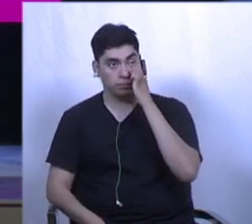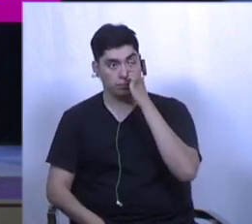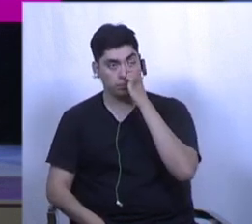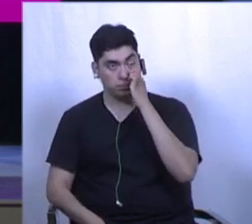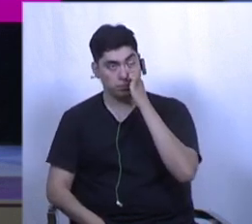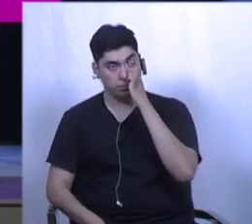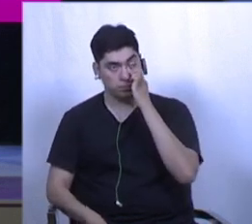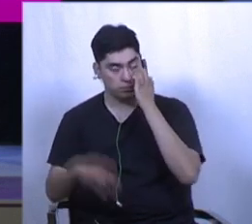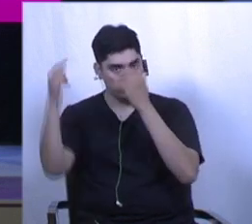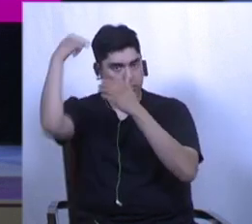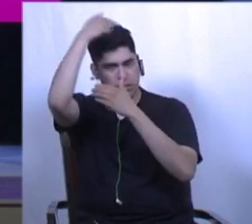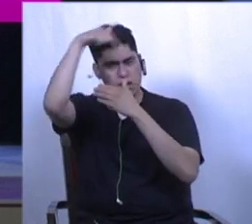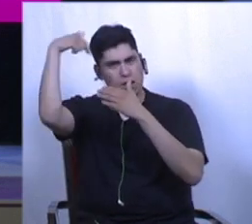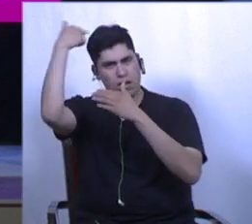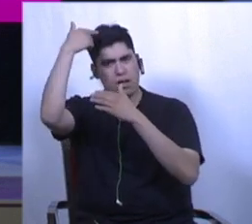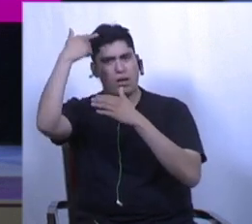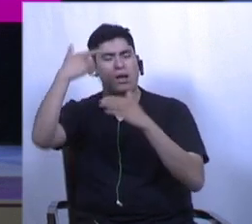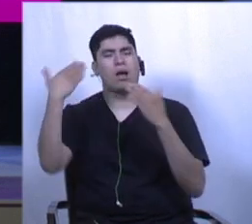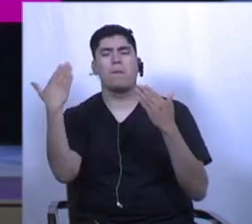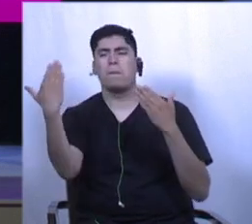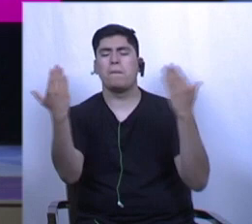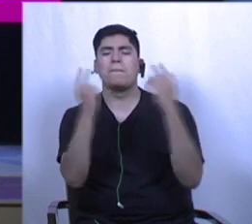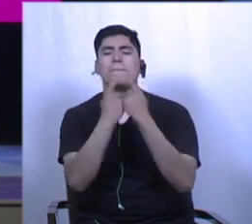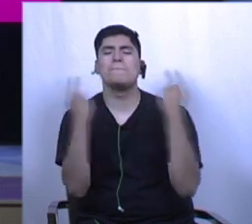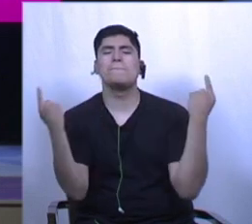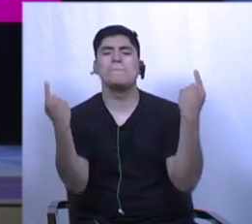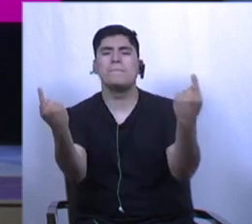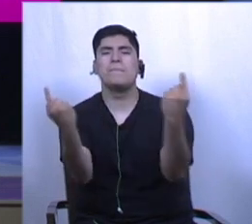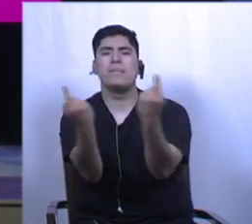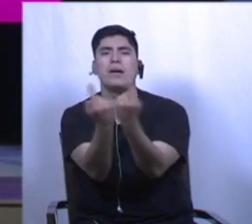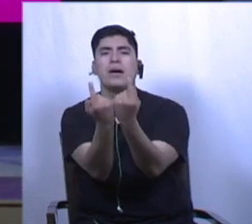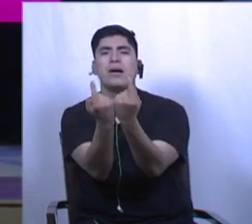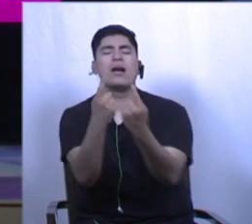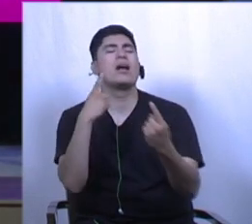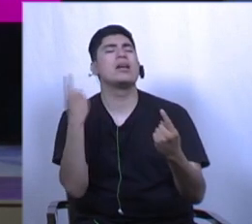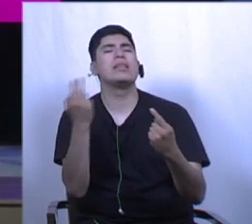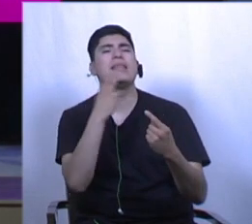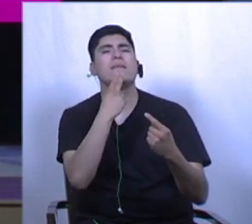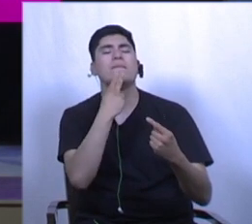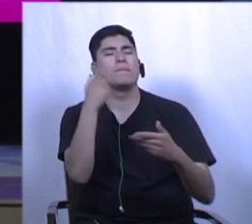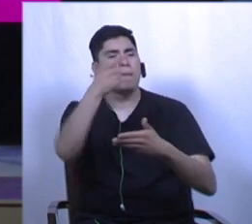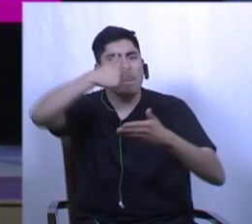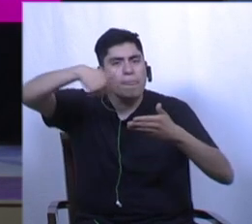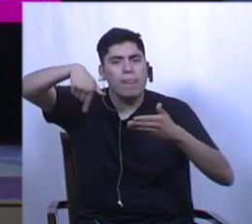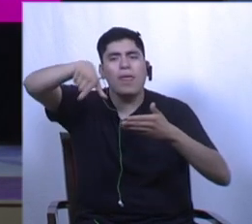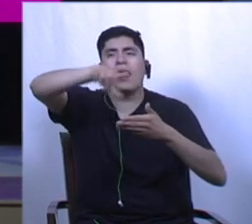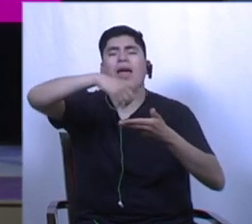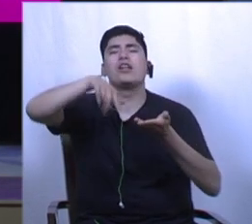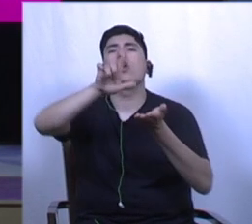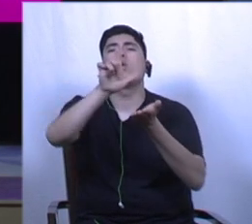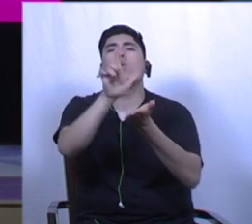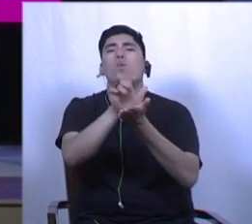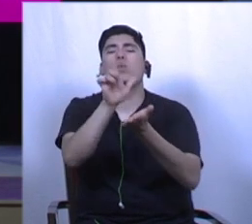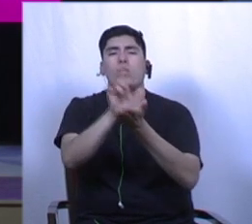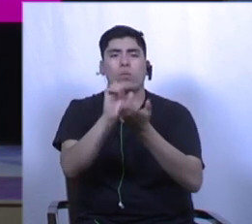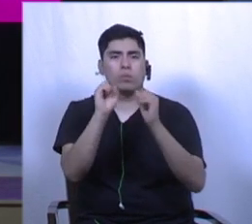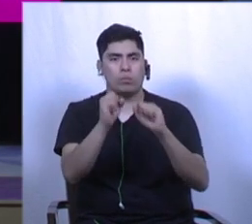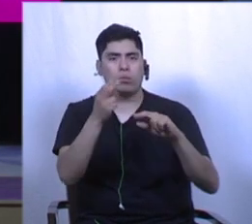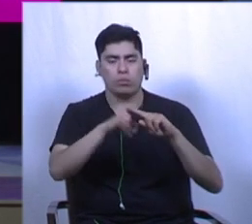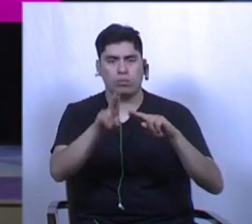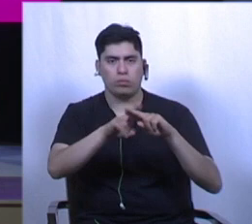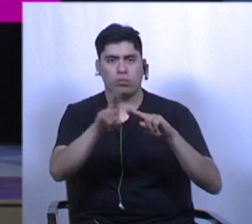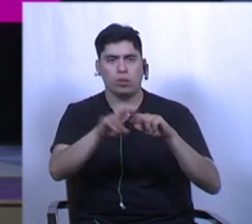artificial estableciendo parámetros para entender qué microbios viven en estos entornos. Y lo que pudimos hacer con esto fue